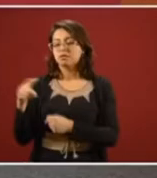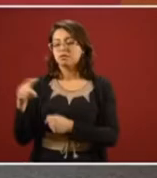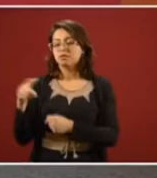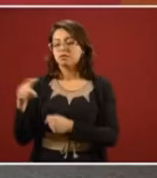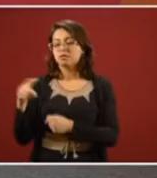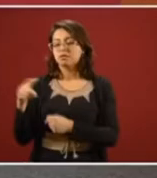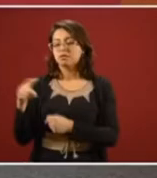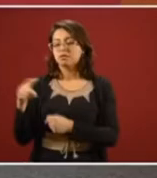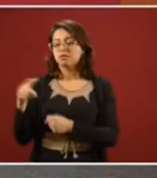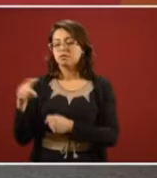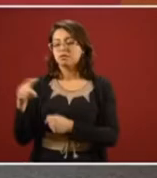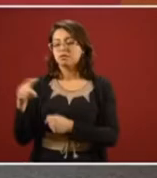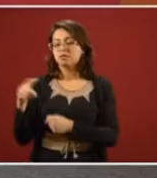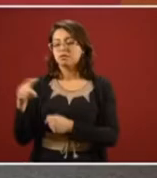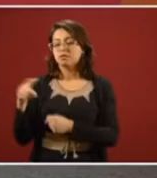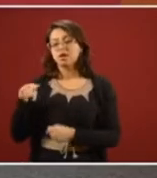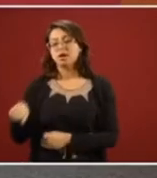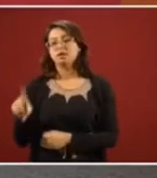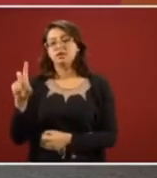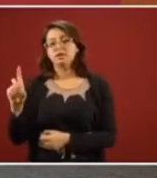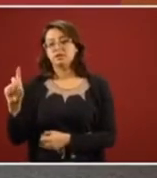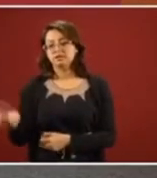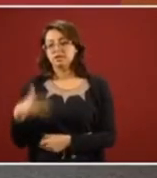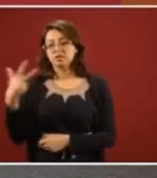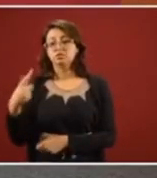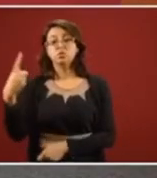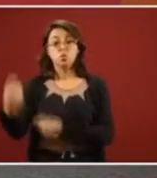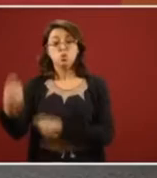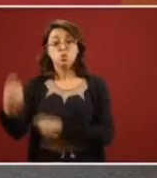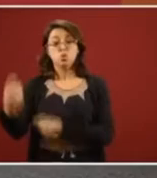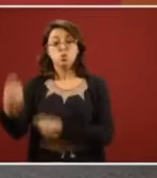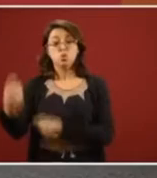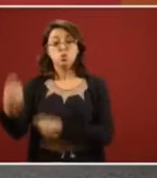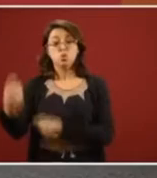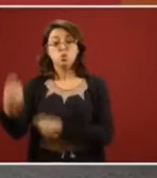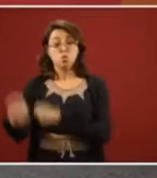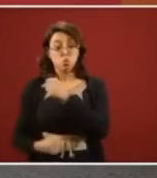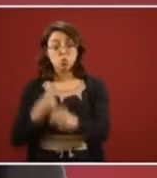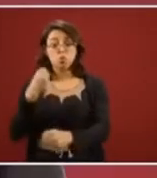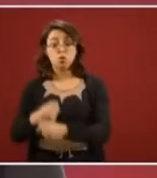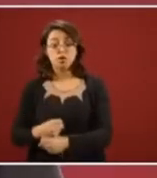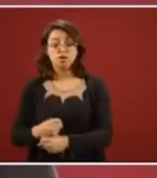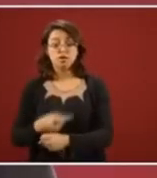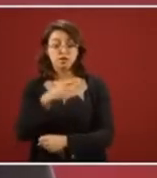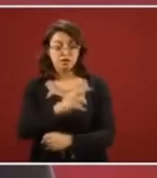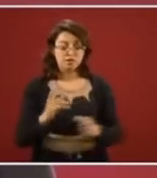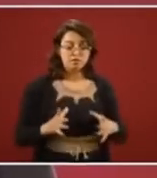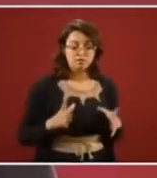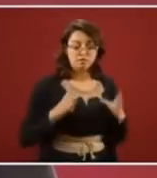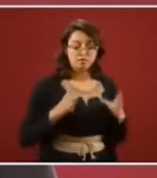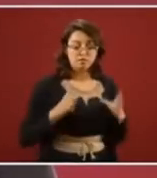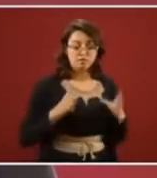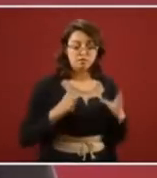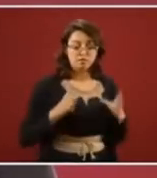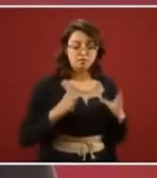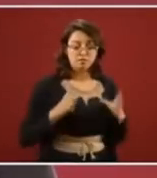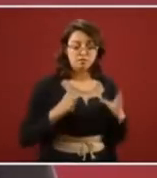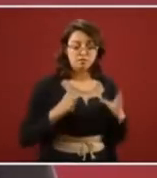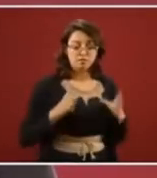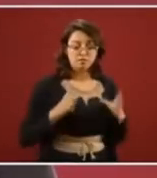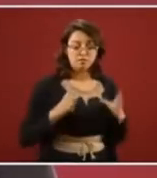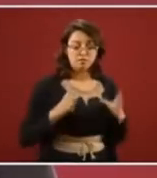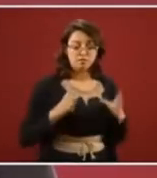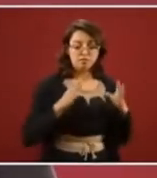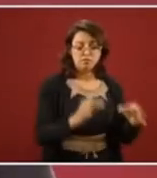pican enterate el año siguiente and the winner según del pan dejan de